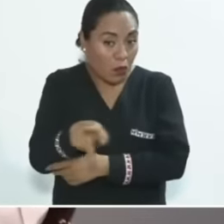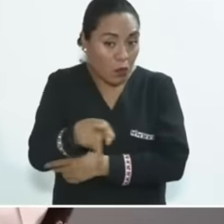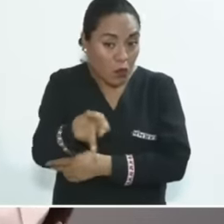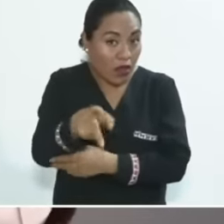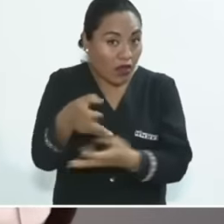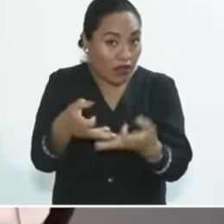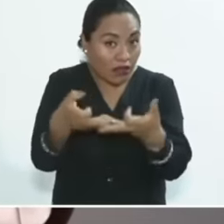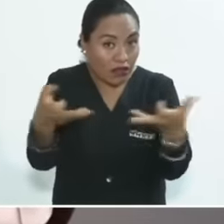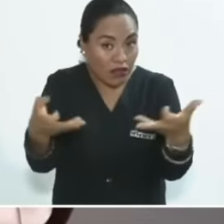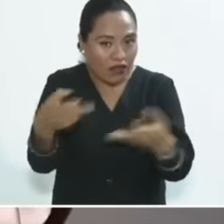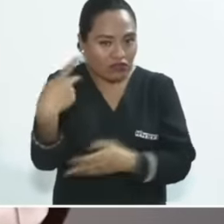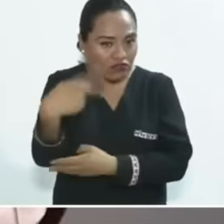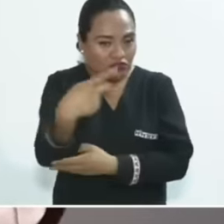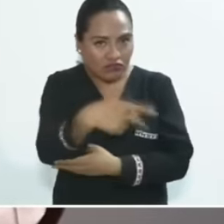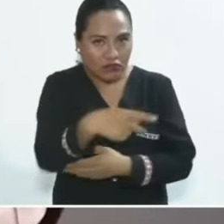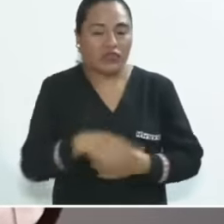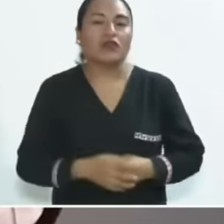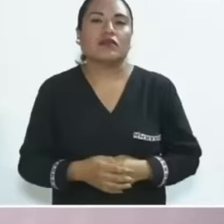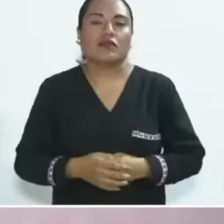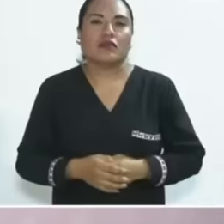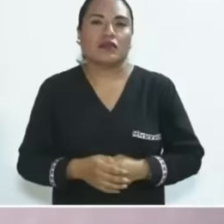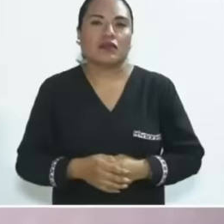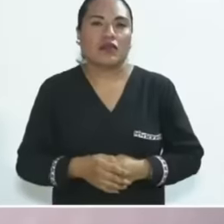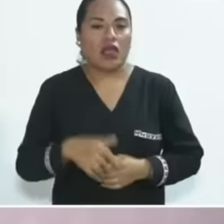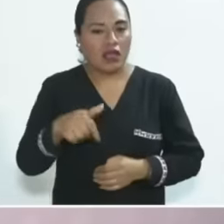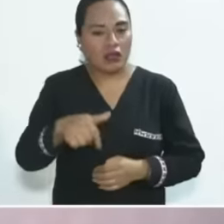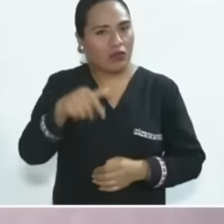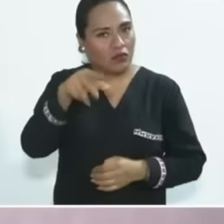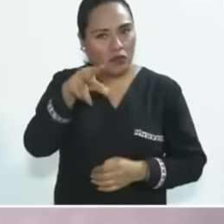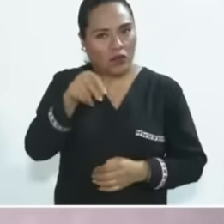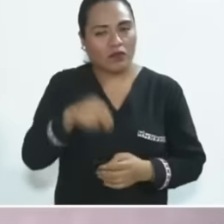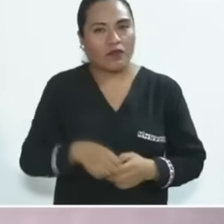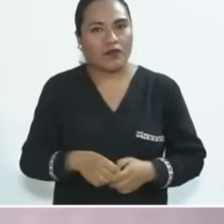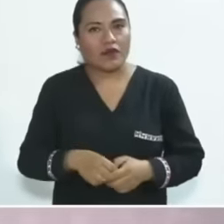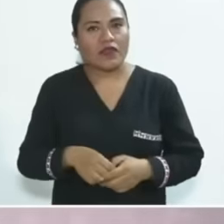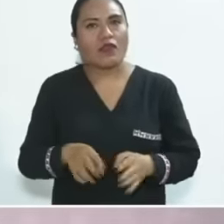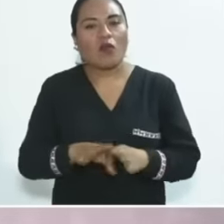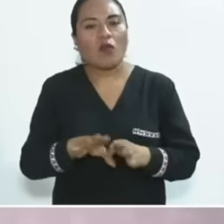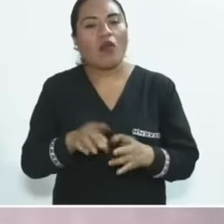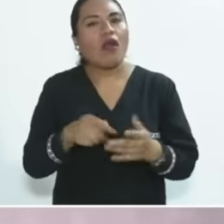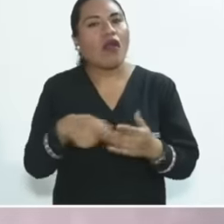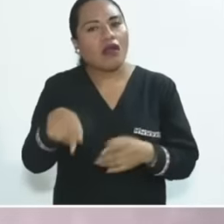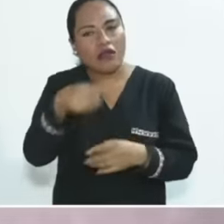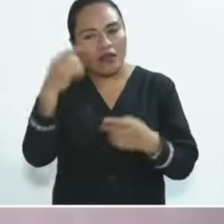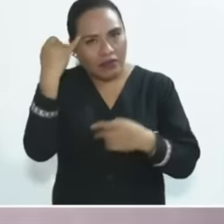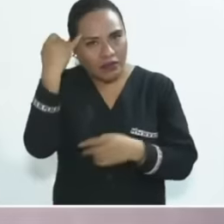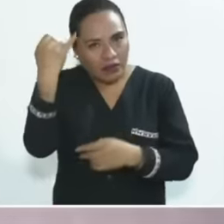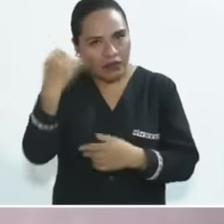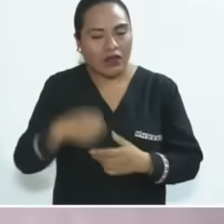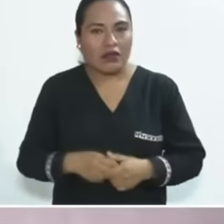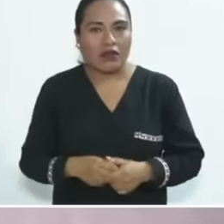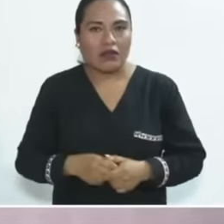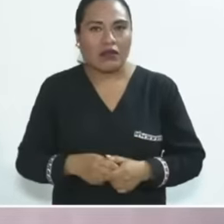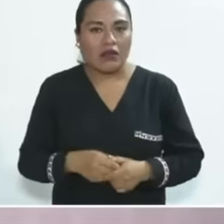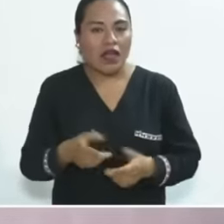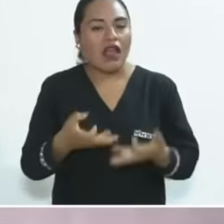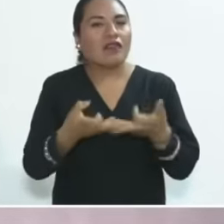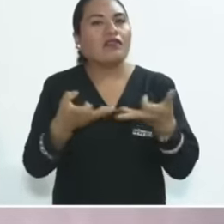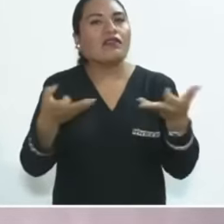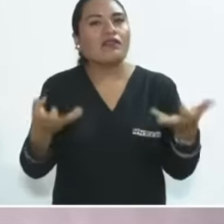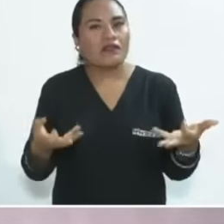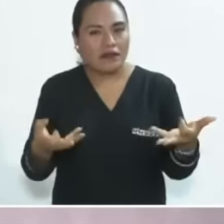no se llevó a cabo ese plan. La tierra siguió